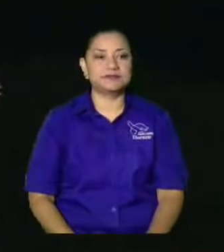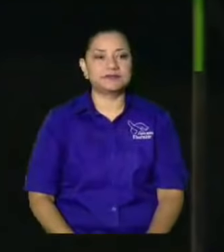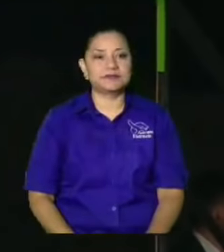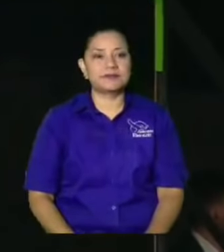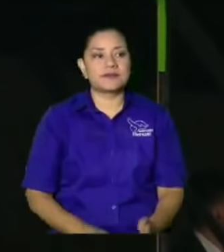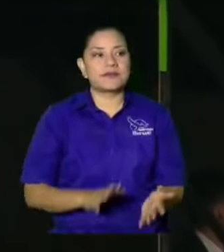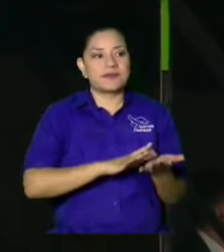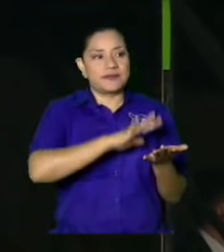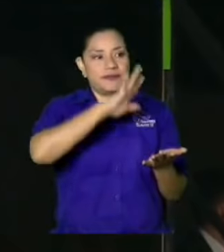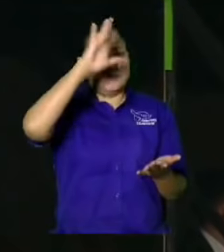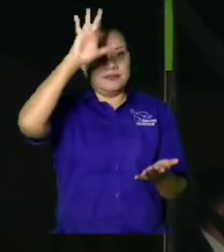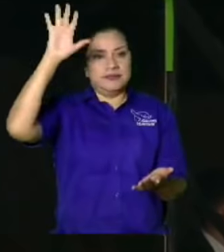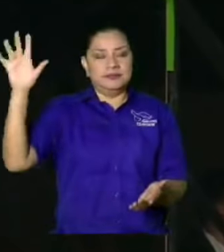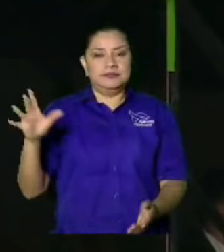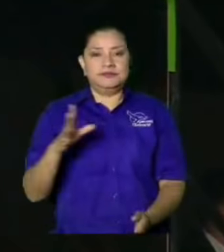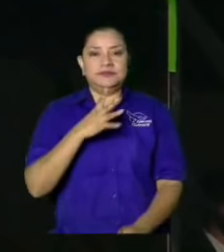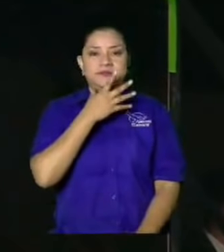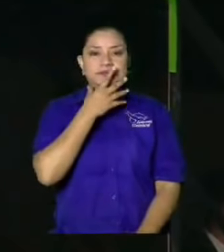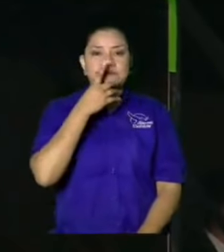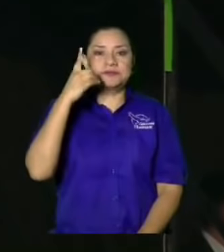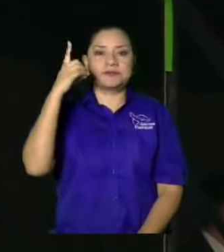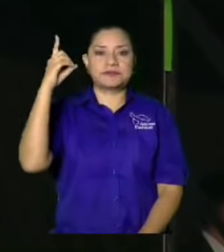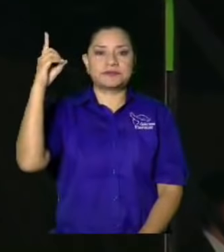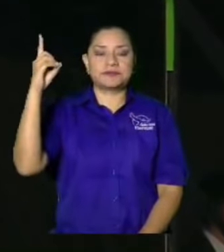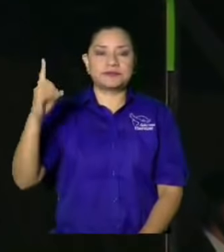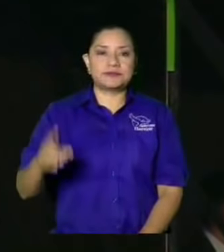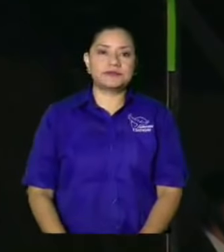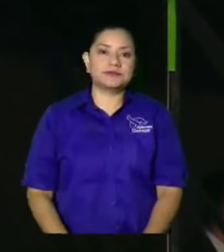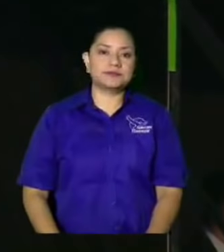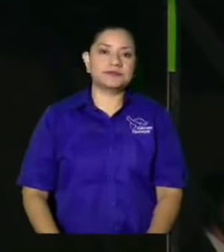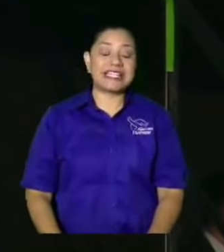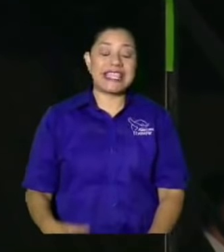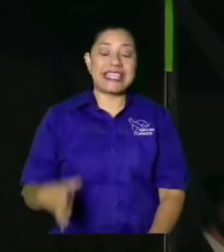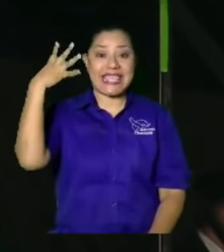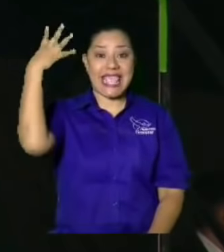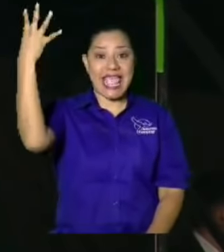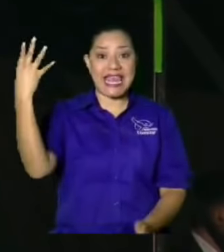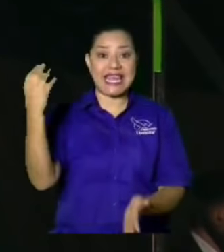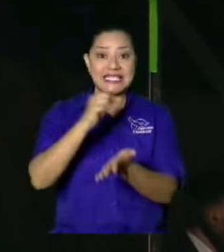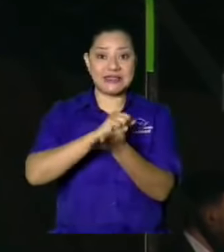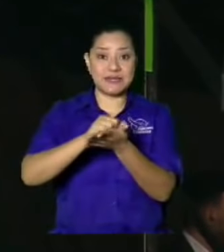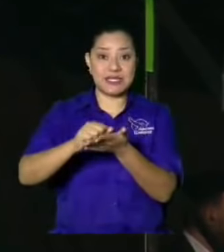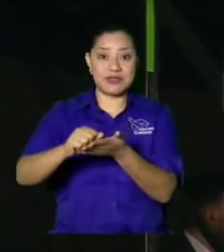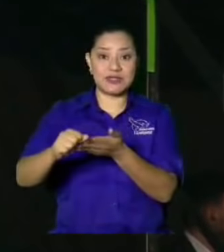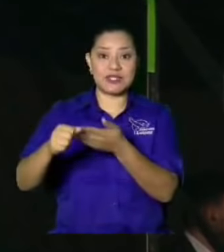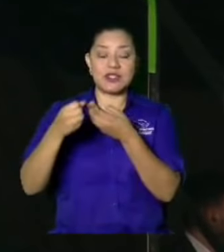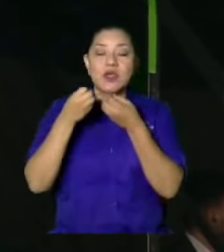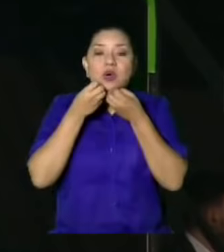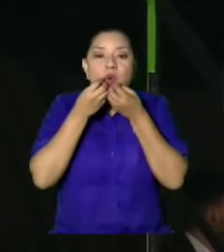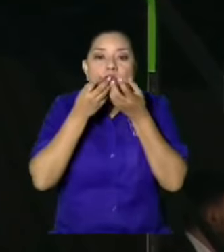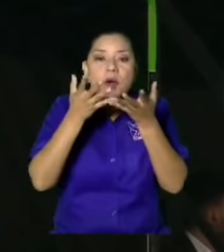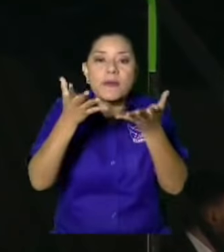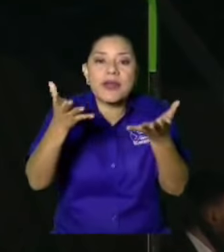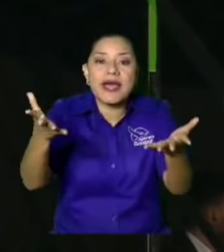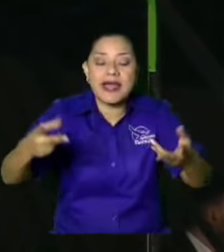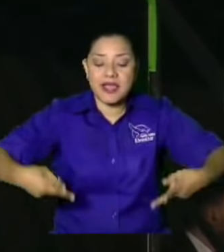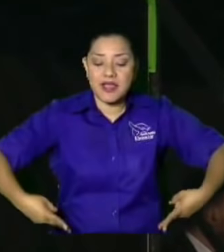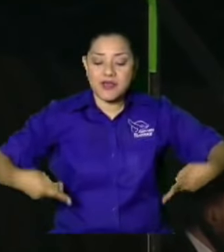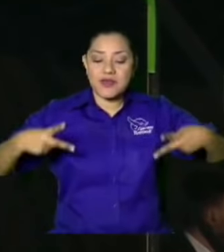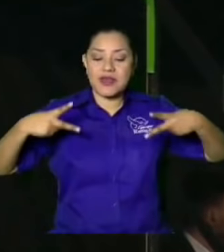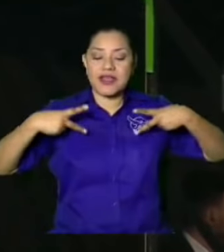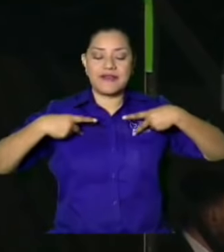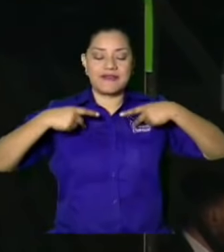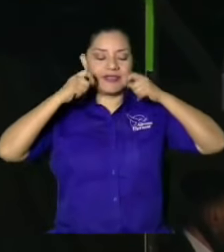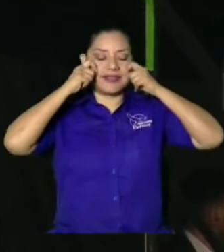Dios? ¿Cuántos dan gloria a Dios? Viene el Espíritu Santo, soplará sobre ti y te dará una vida extraordinaria. Vamos a